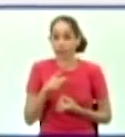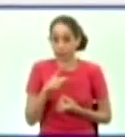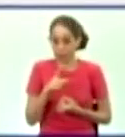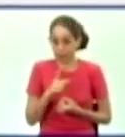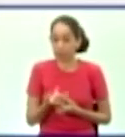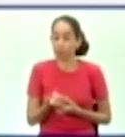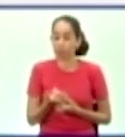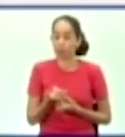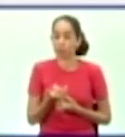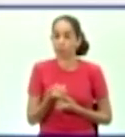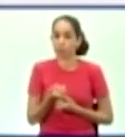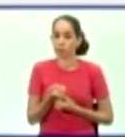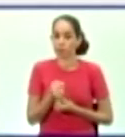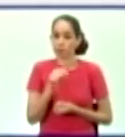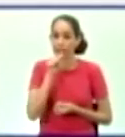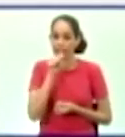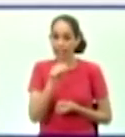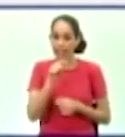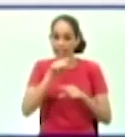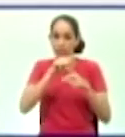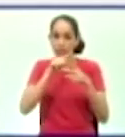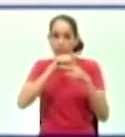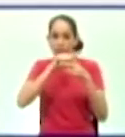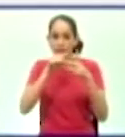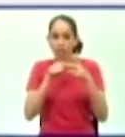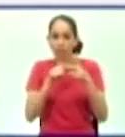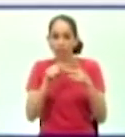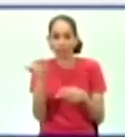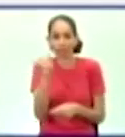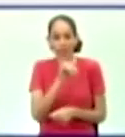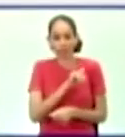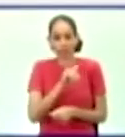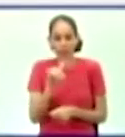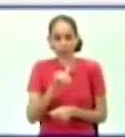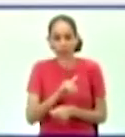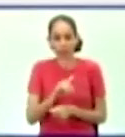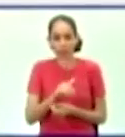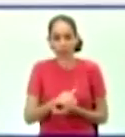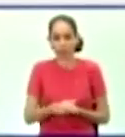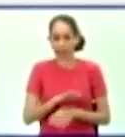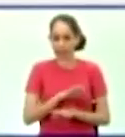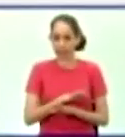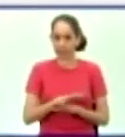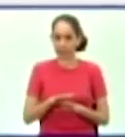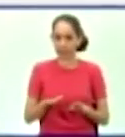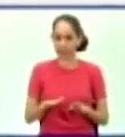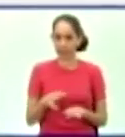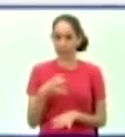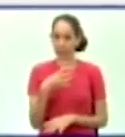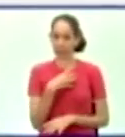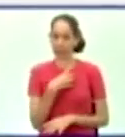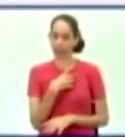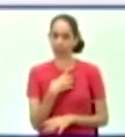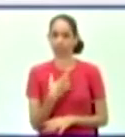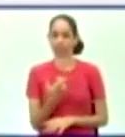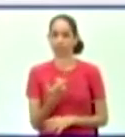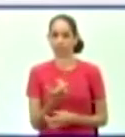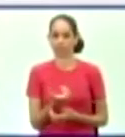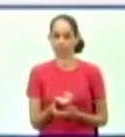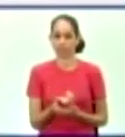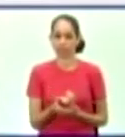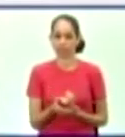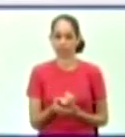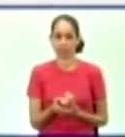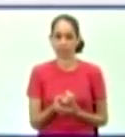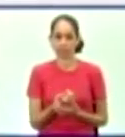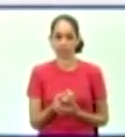transitividad estos ángulos son iguales. Ya tenemos el ángulo. Ahora hablamos